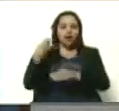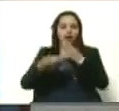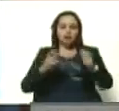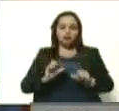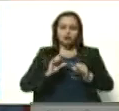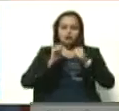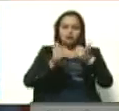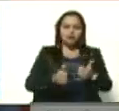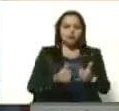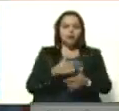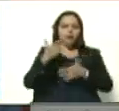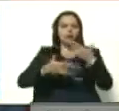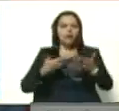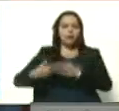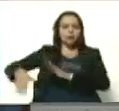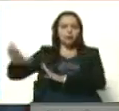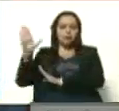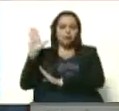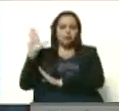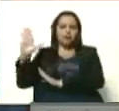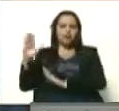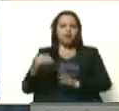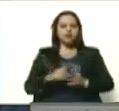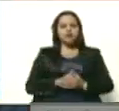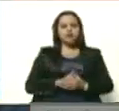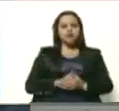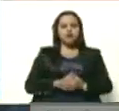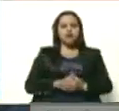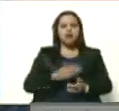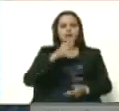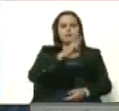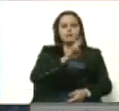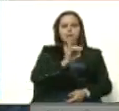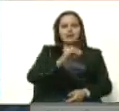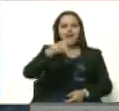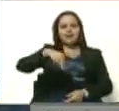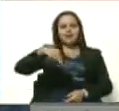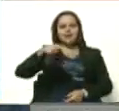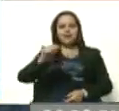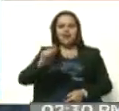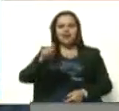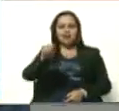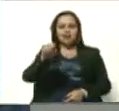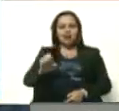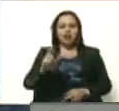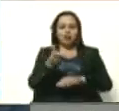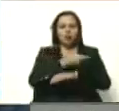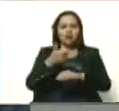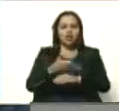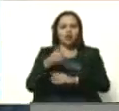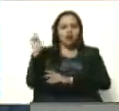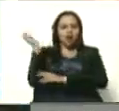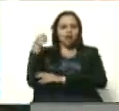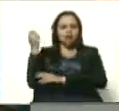inicio al acto de juramentación de Eduardo Piñate como gobernador del Estado Apure. Escuchemos.